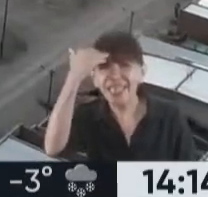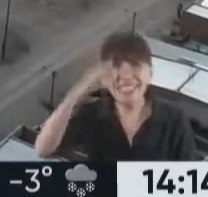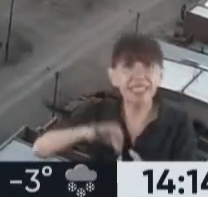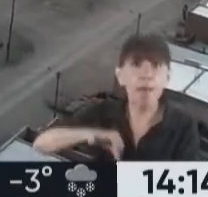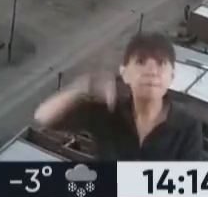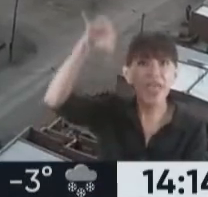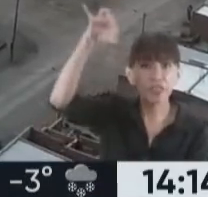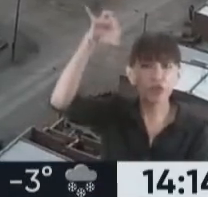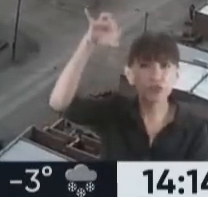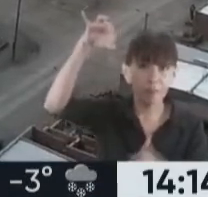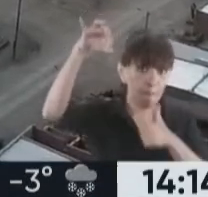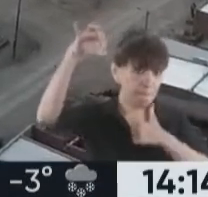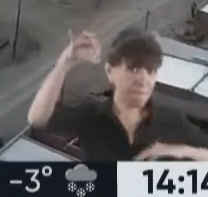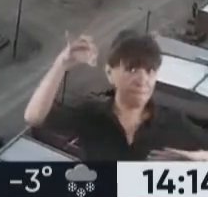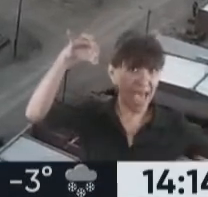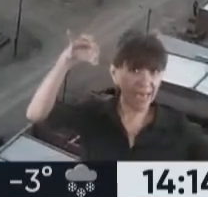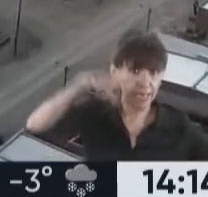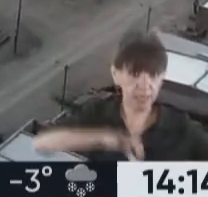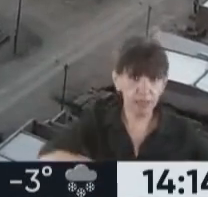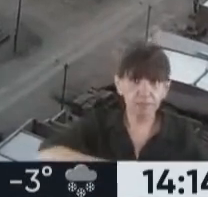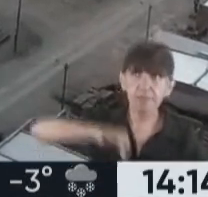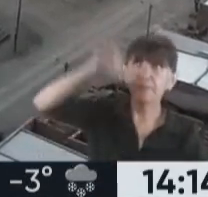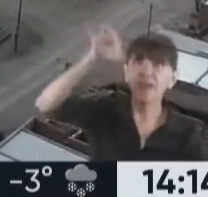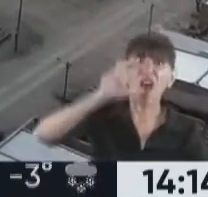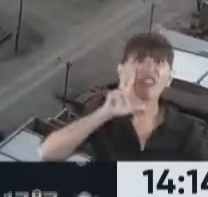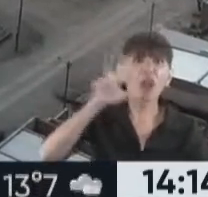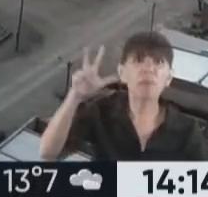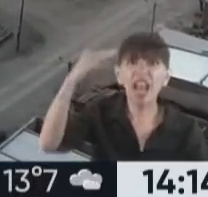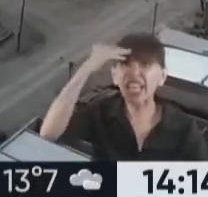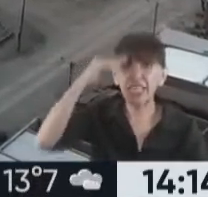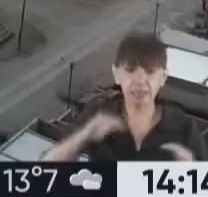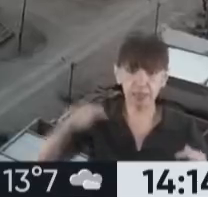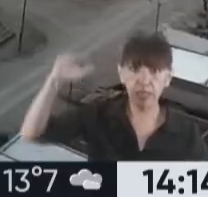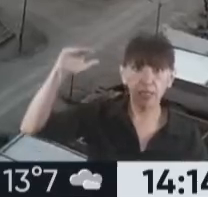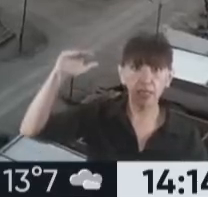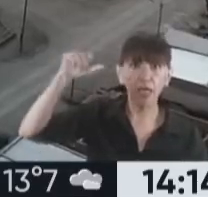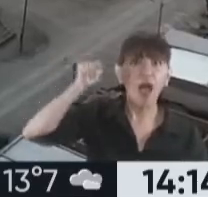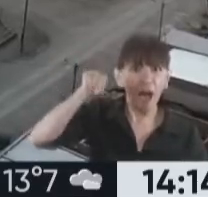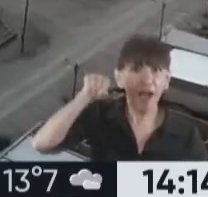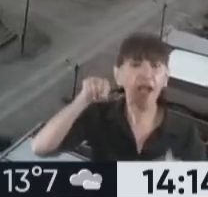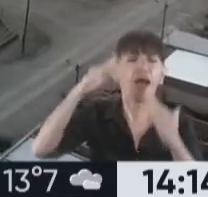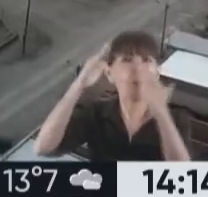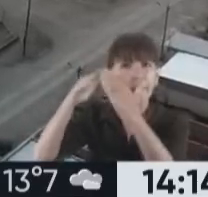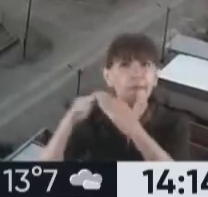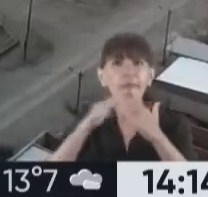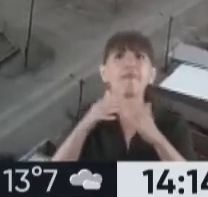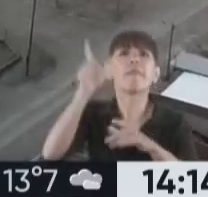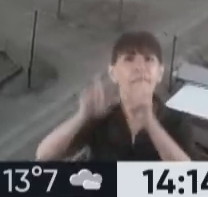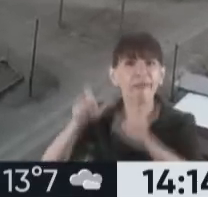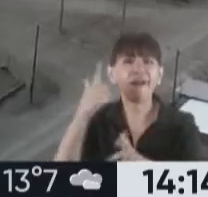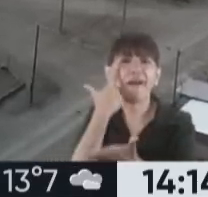3.015 metros de altura sobre el nivel del mar. Esto es la Argentina, aquí viven argentinos y